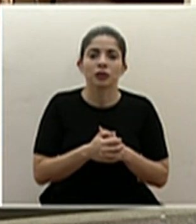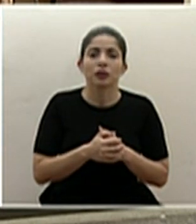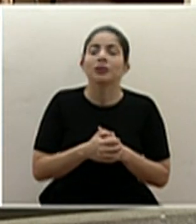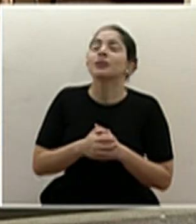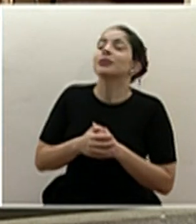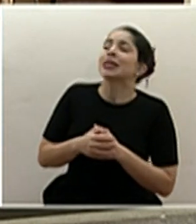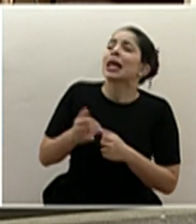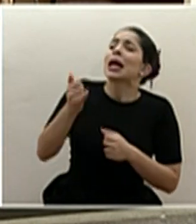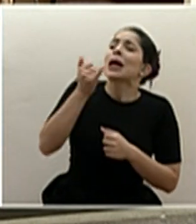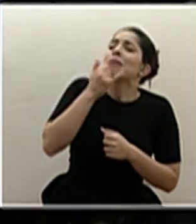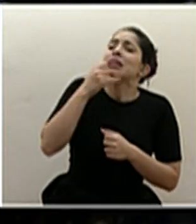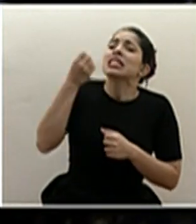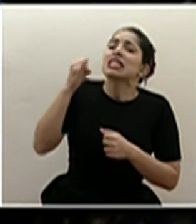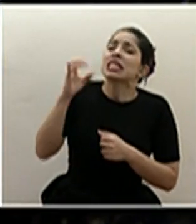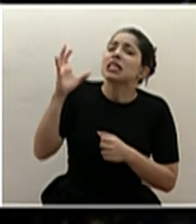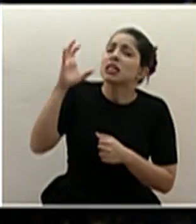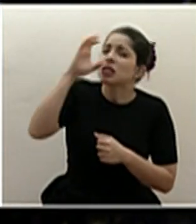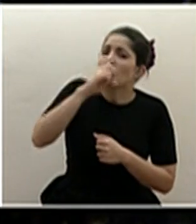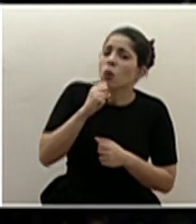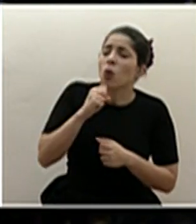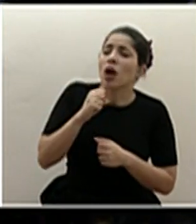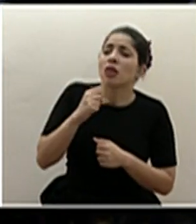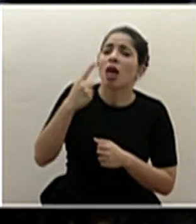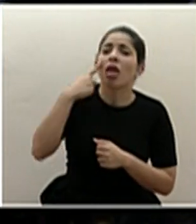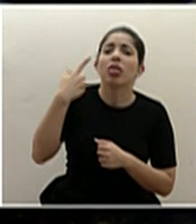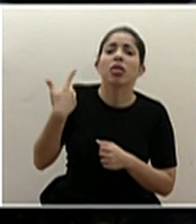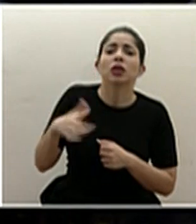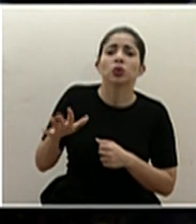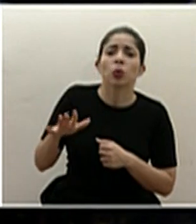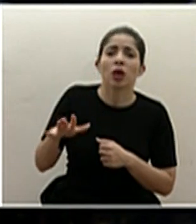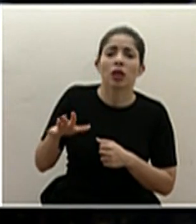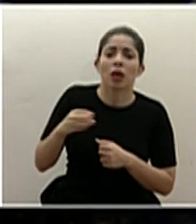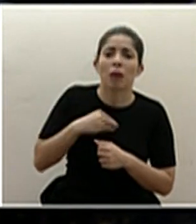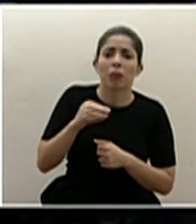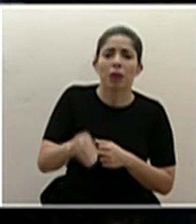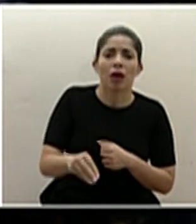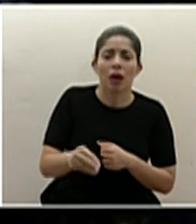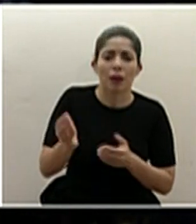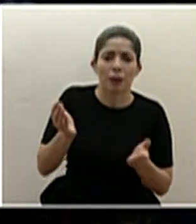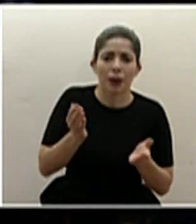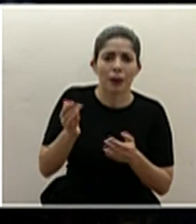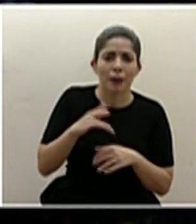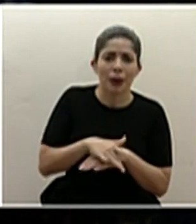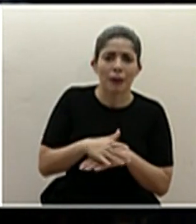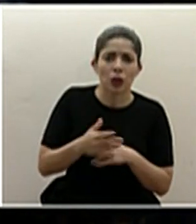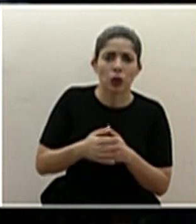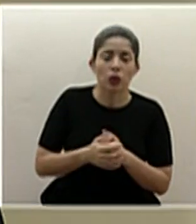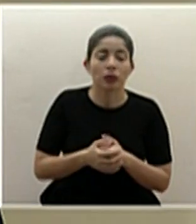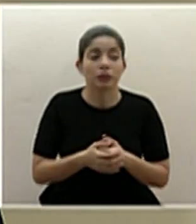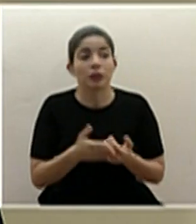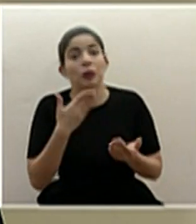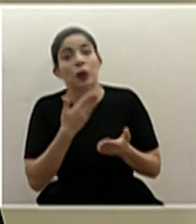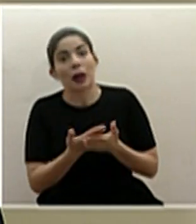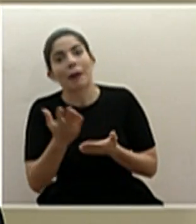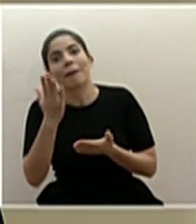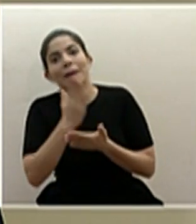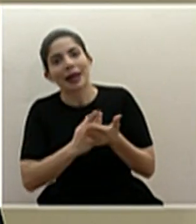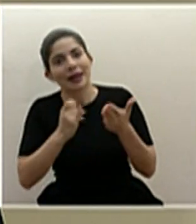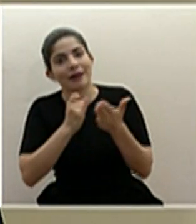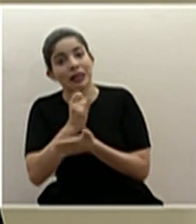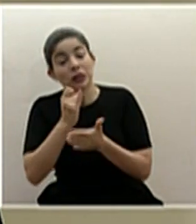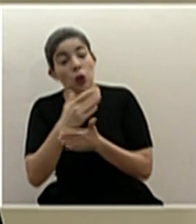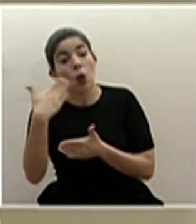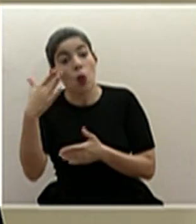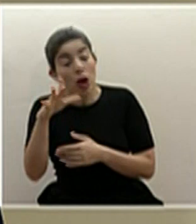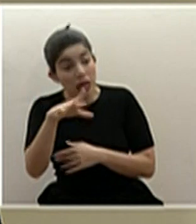Sí, bueno, ¿qué pasa si se determina exactamente que fue por descuido que se dio este contagio del bebé prematuro? Bueno, pues es parte de la investigación. Una vez